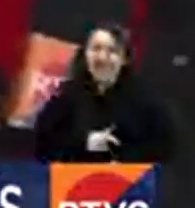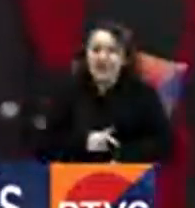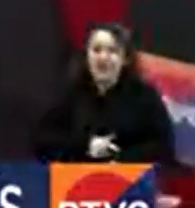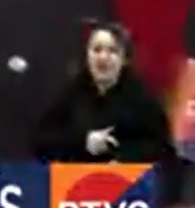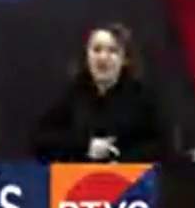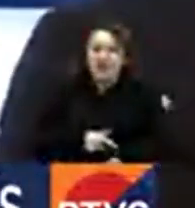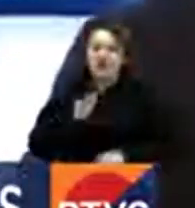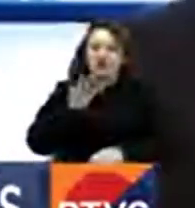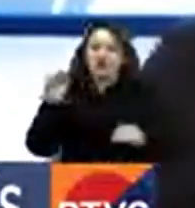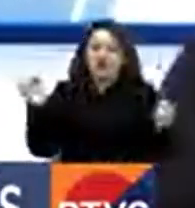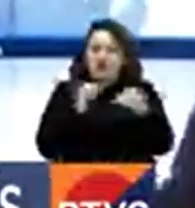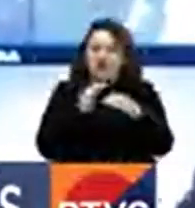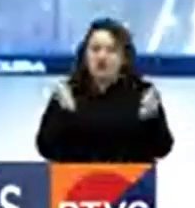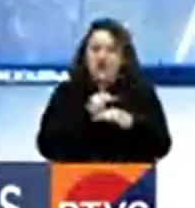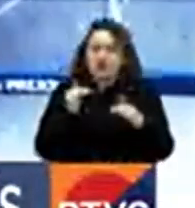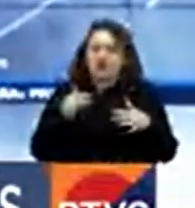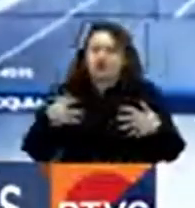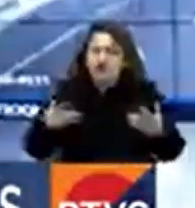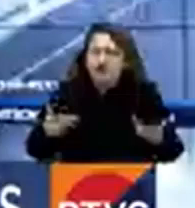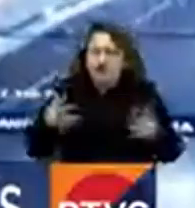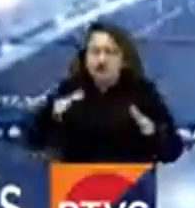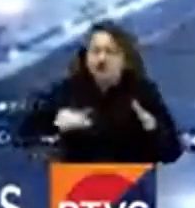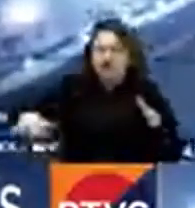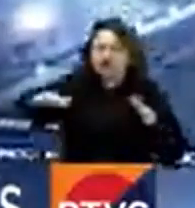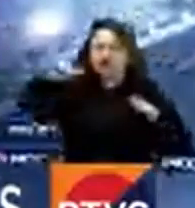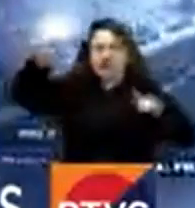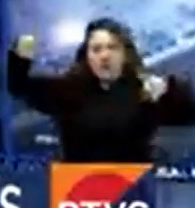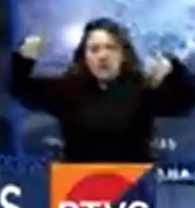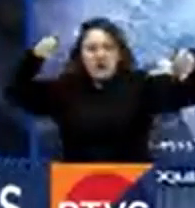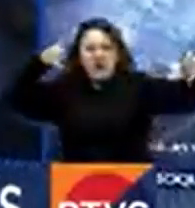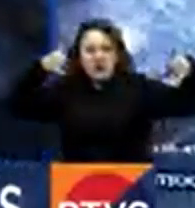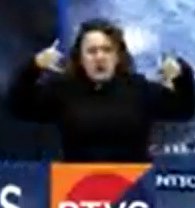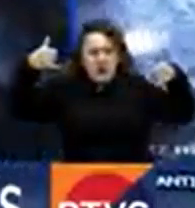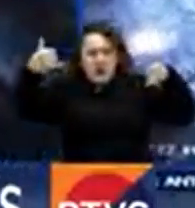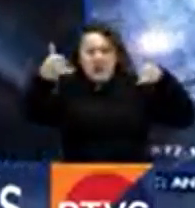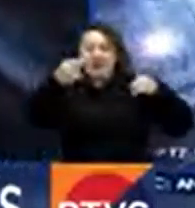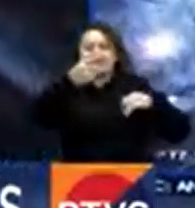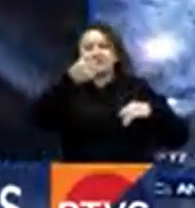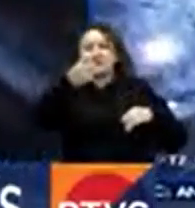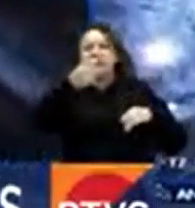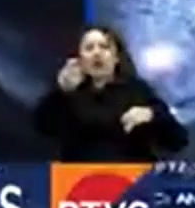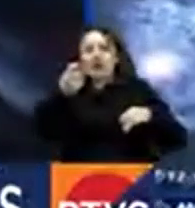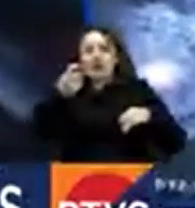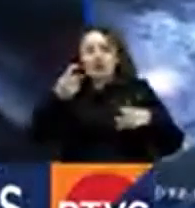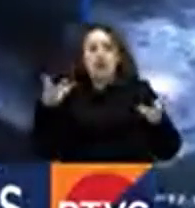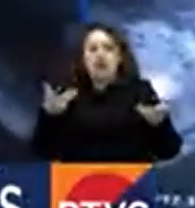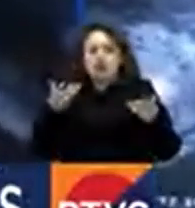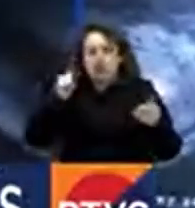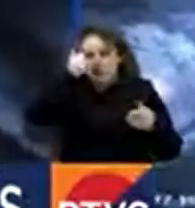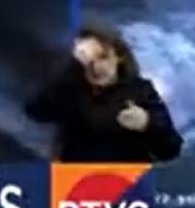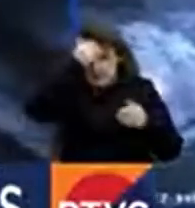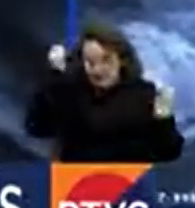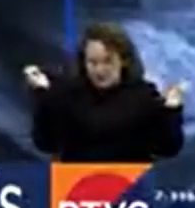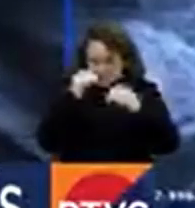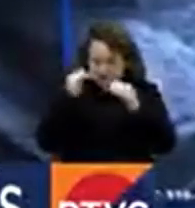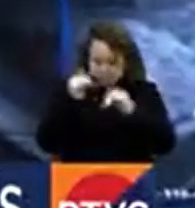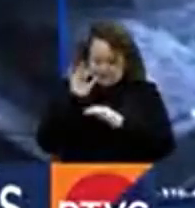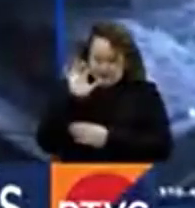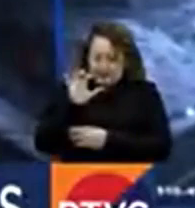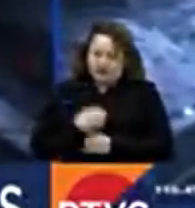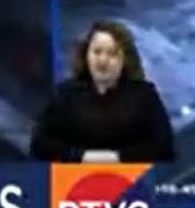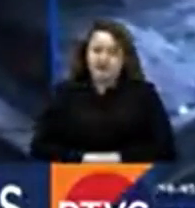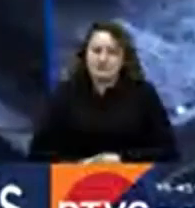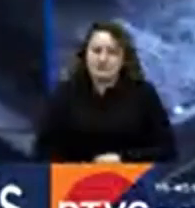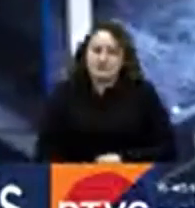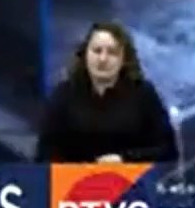de las vías a través de más de 100 cámaras de seguridad que están ubicadas en los principales corredores del país. ¿Cuál es el reporte